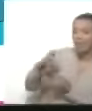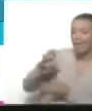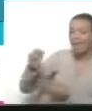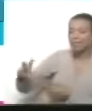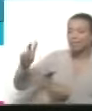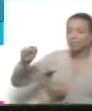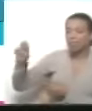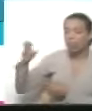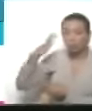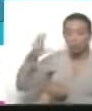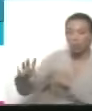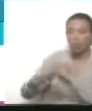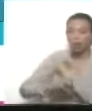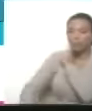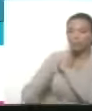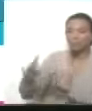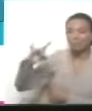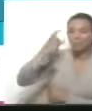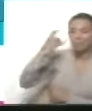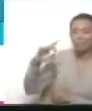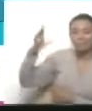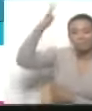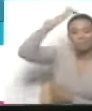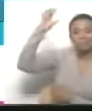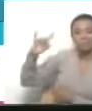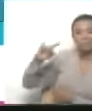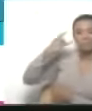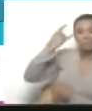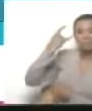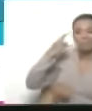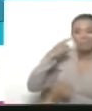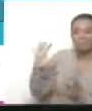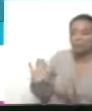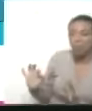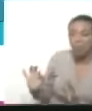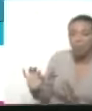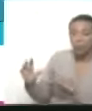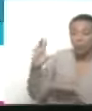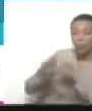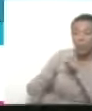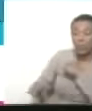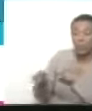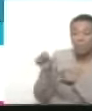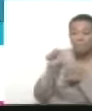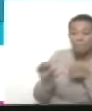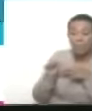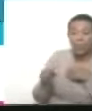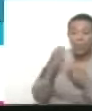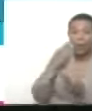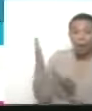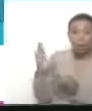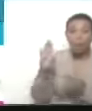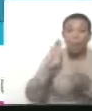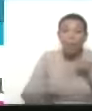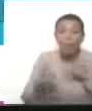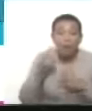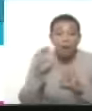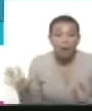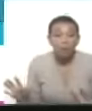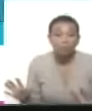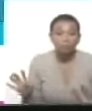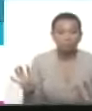mó no se salga con la suya los pasos que ha dado Guyana en la última semana Sencillamente son